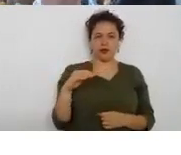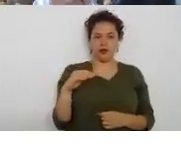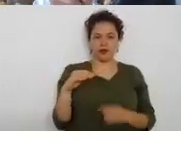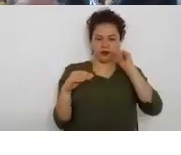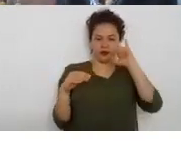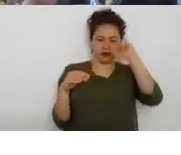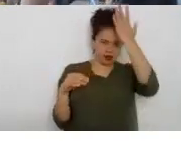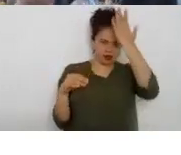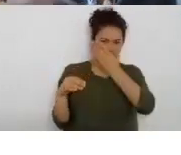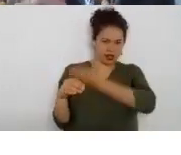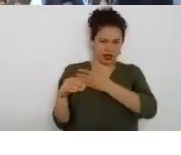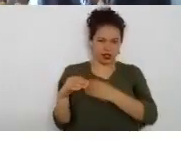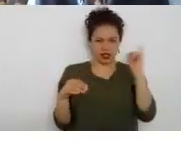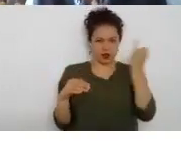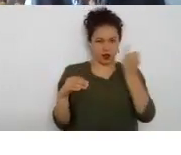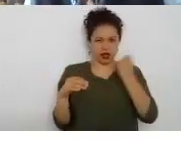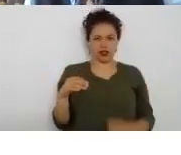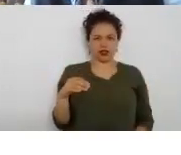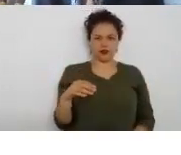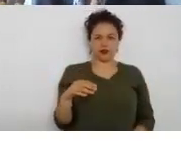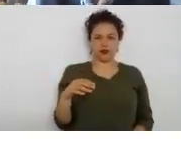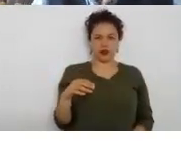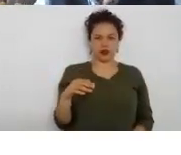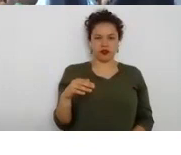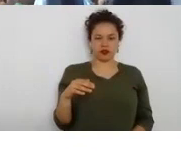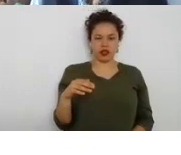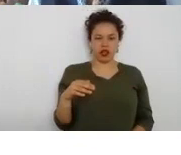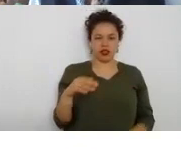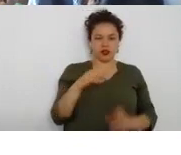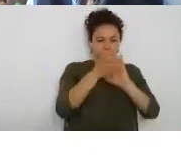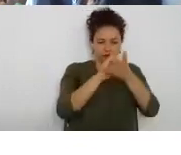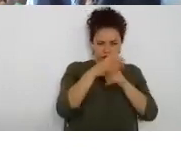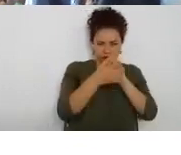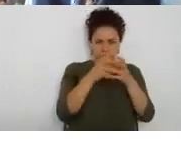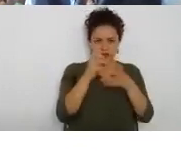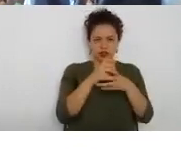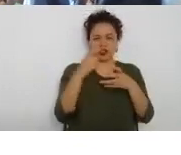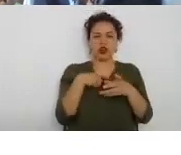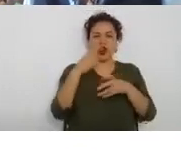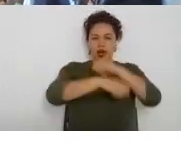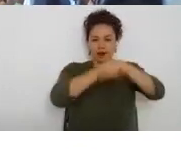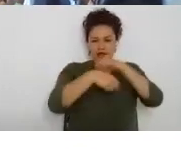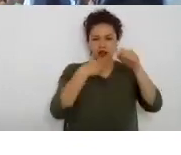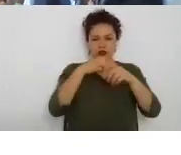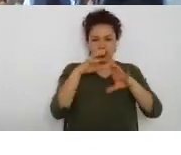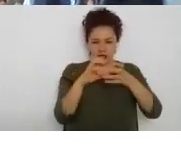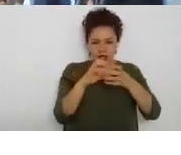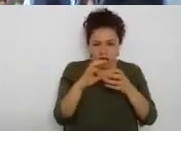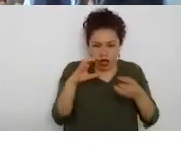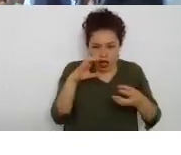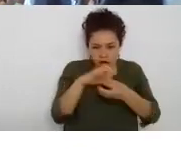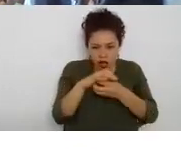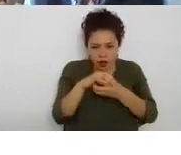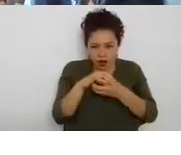imagen. Vamos a colocar una bola de tela, en este caso voy a ocupar una venda, pero no simplemente la vamos a